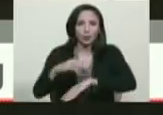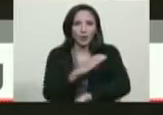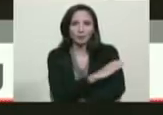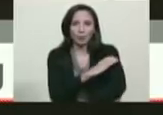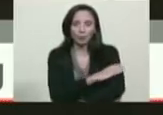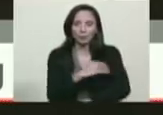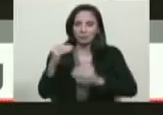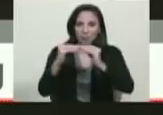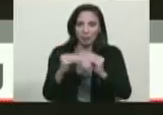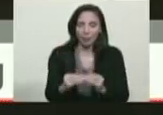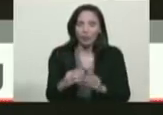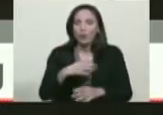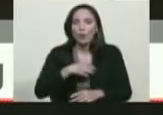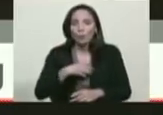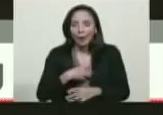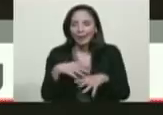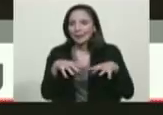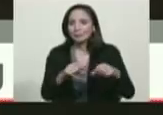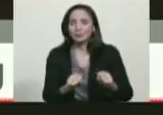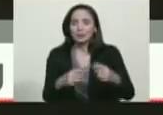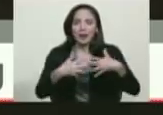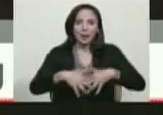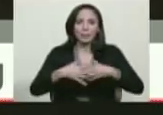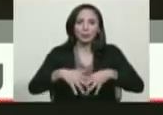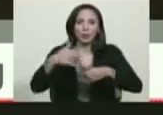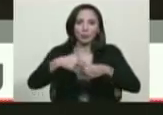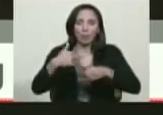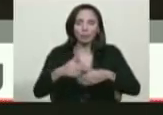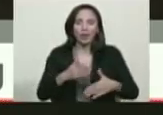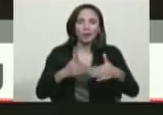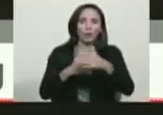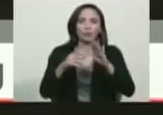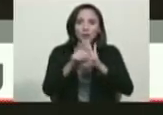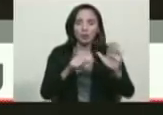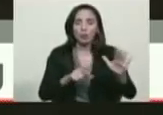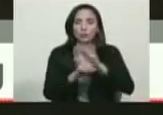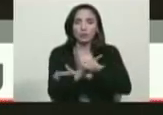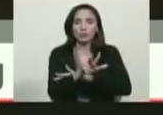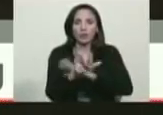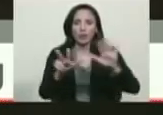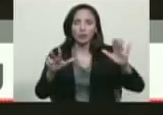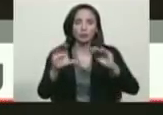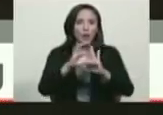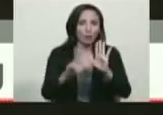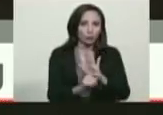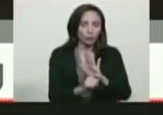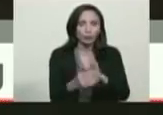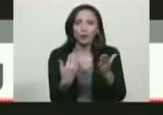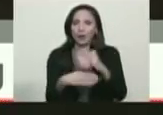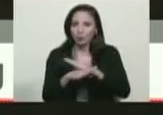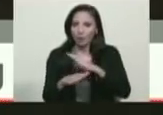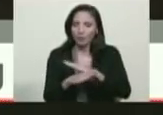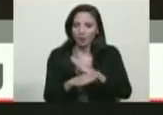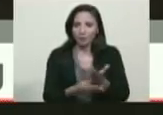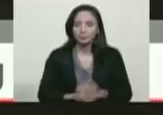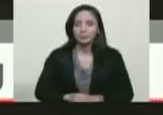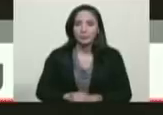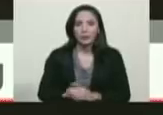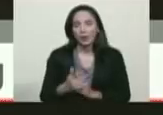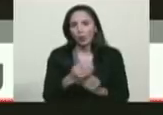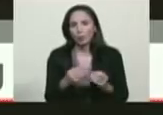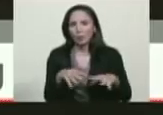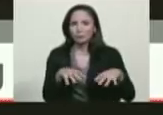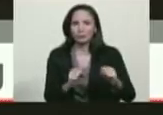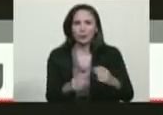y contumaz y por subsumirse en lo dispuesto en el artículo 138 de la Carta Magna vigente al darse la usurpación